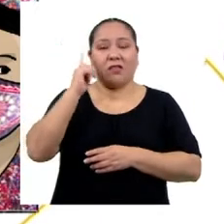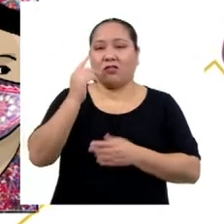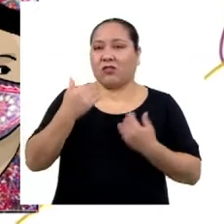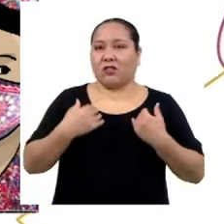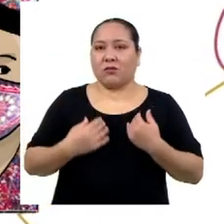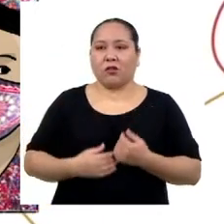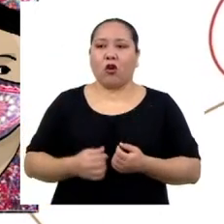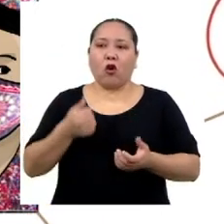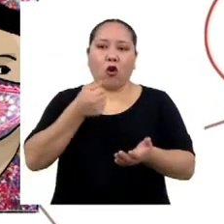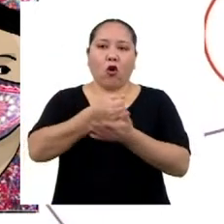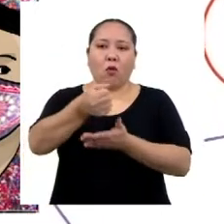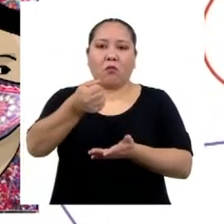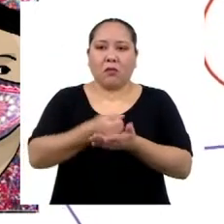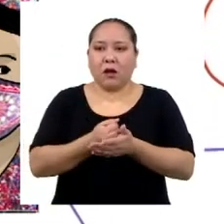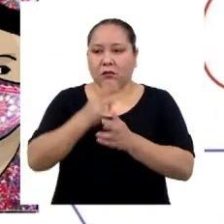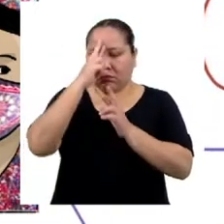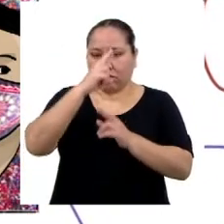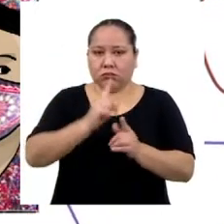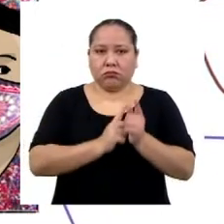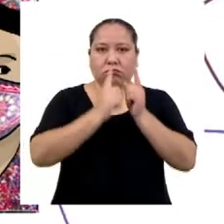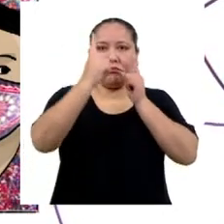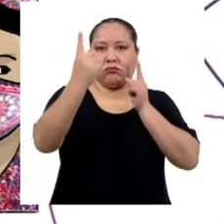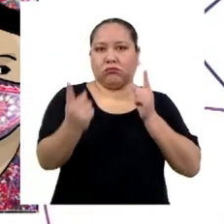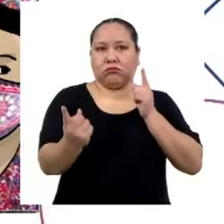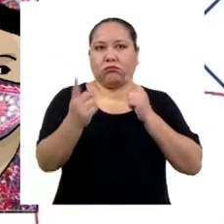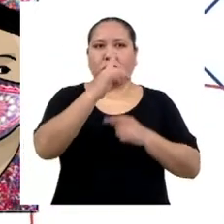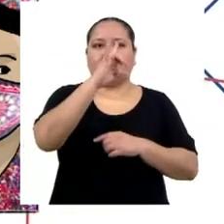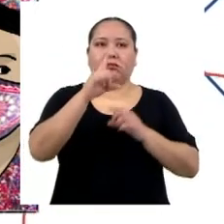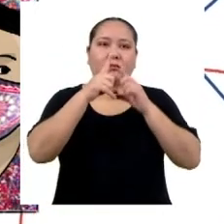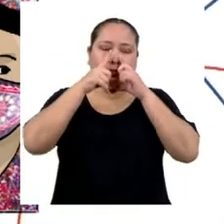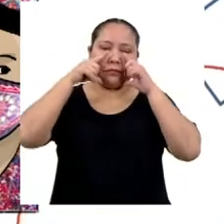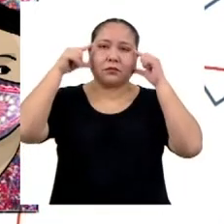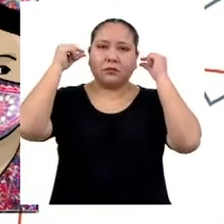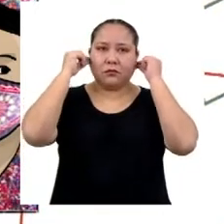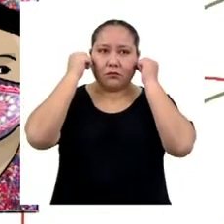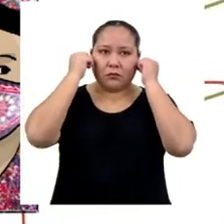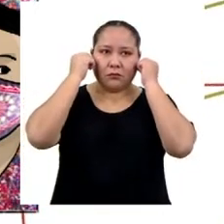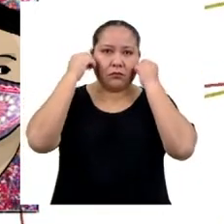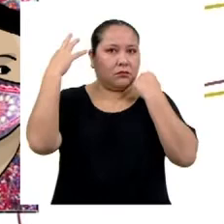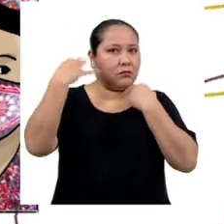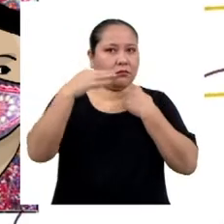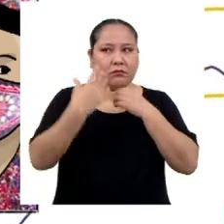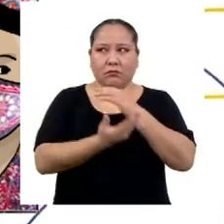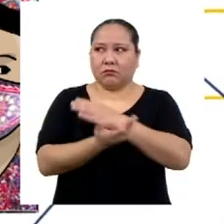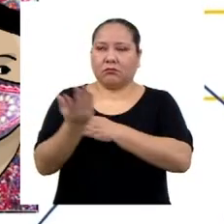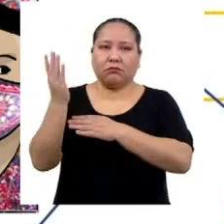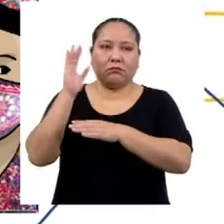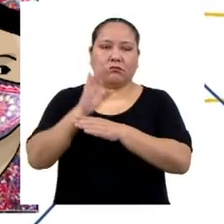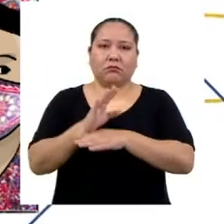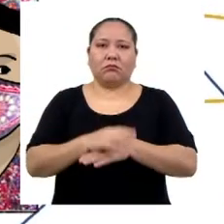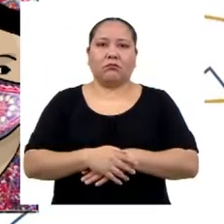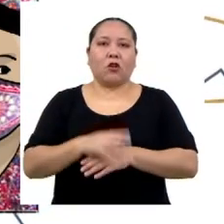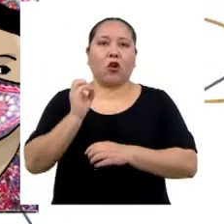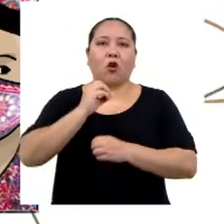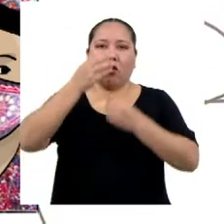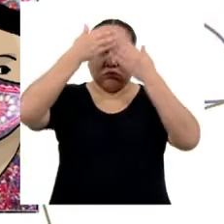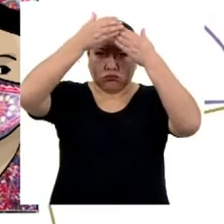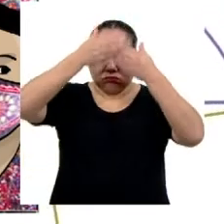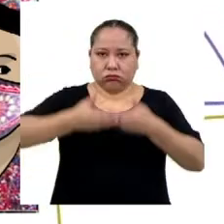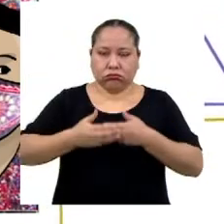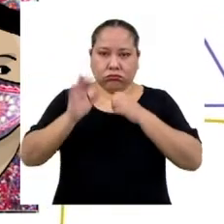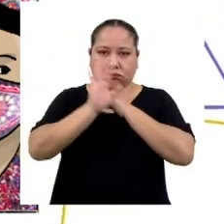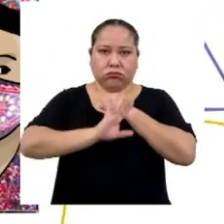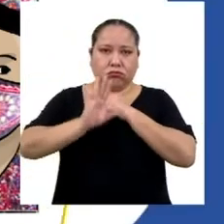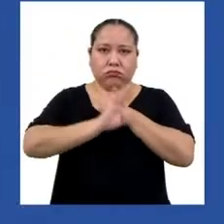comprar respetando el distanciamiento social, usando mascarilla en todo momento o protector facial en el